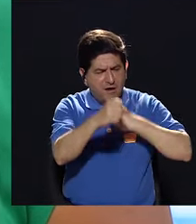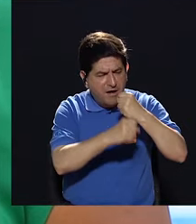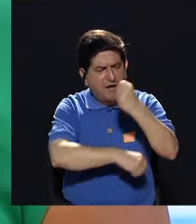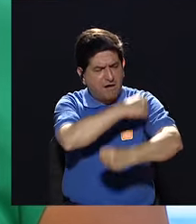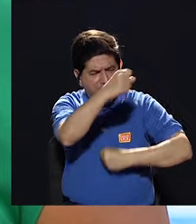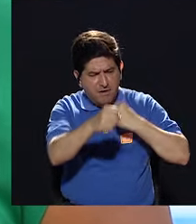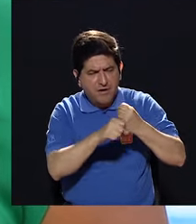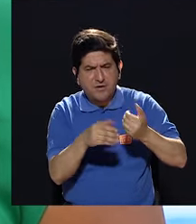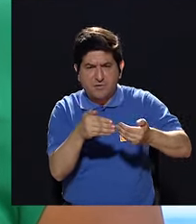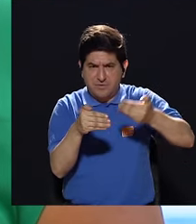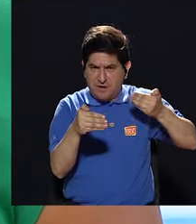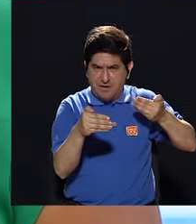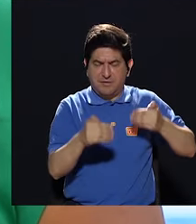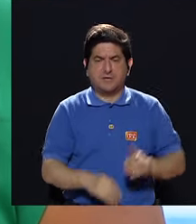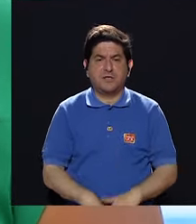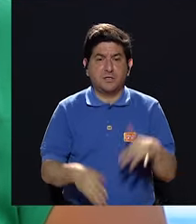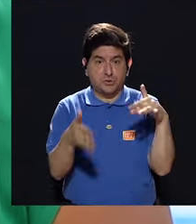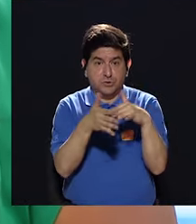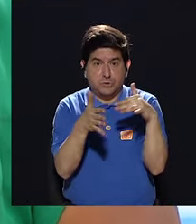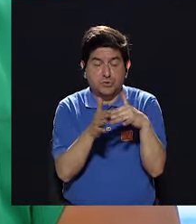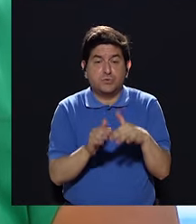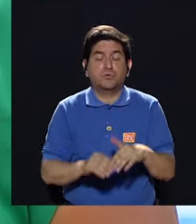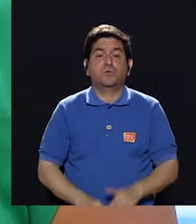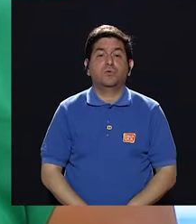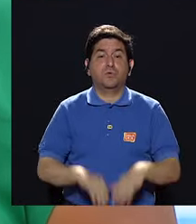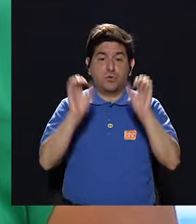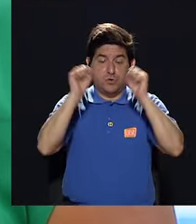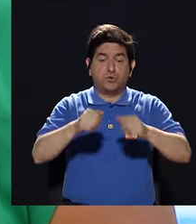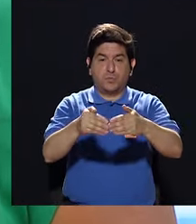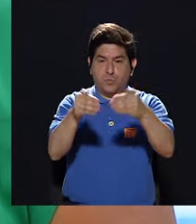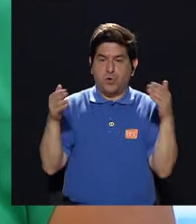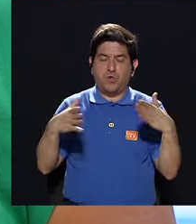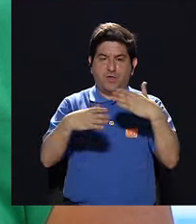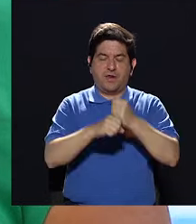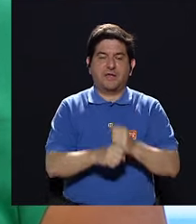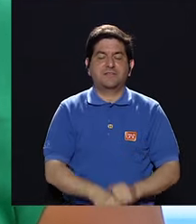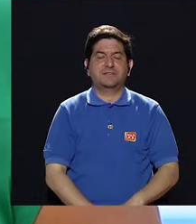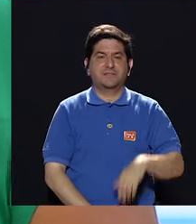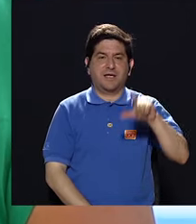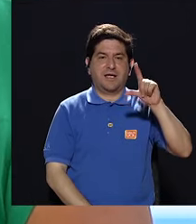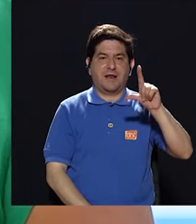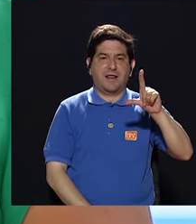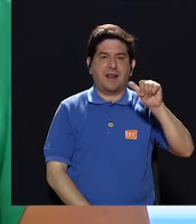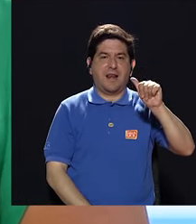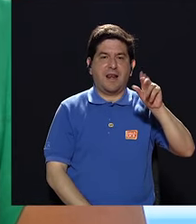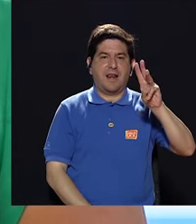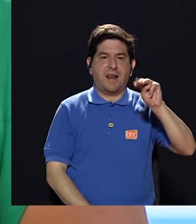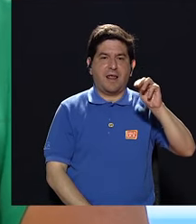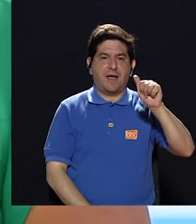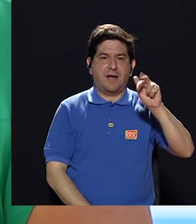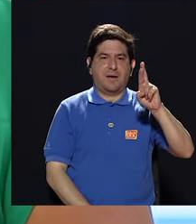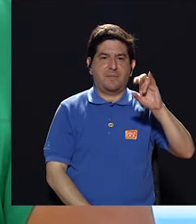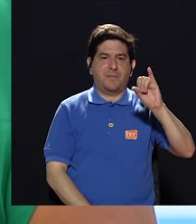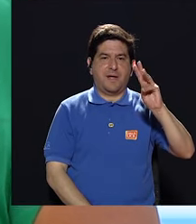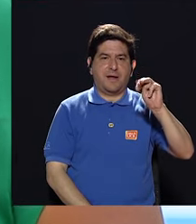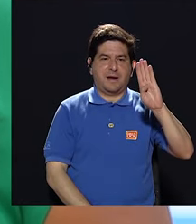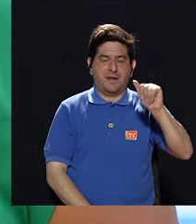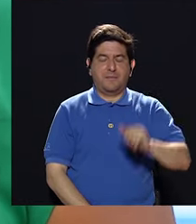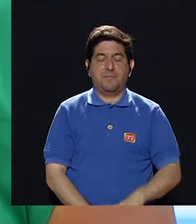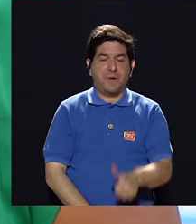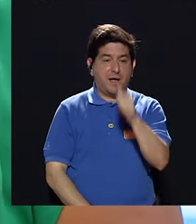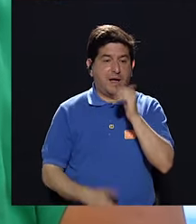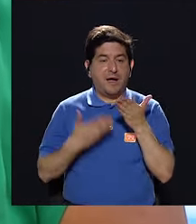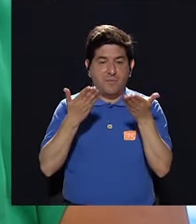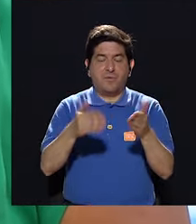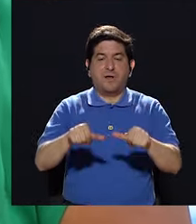años, ¿verdad?, en estudios para poder realizar el embalse, ¿verdad?, la marimba que pueda dar agua para parte baja del distrito, ¿verdad?